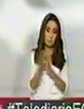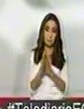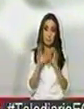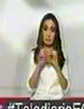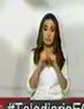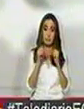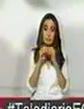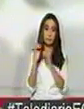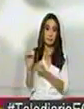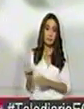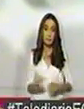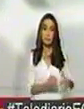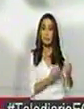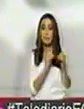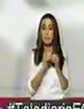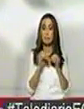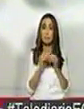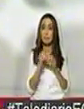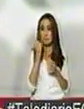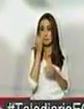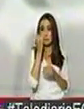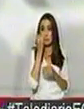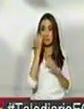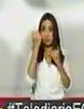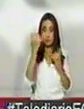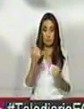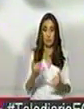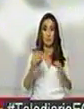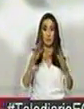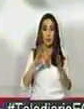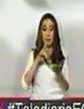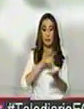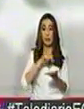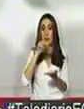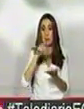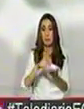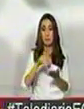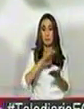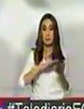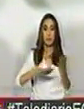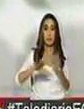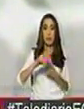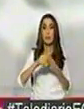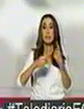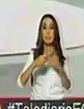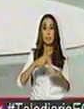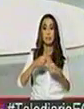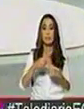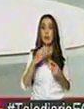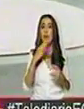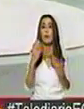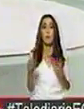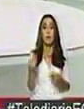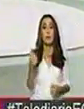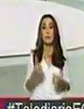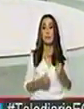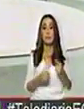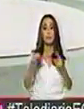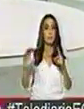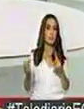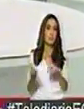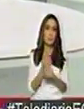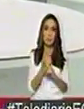indígenas, campesinas, afros, que viven aquí en la provincia de Pichincha, sobre todo en la ciudad de Quito, se logró conseguir